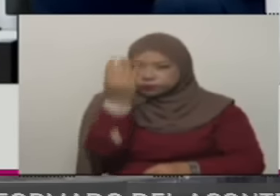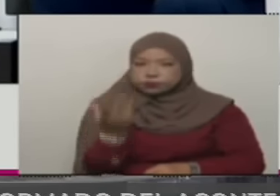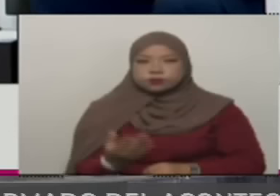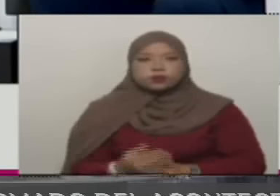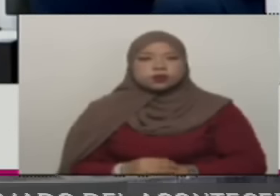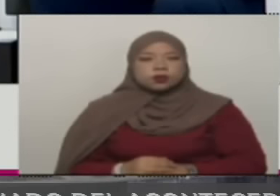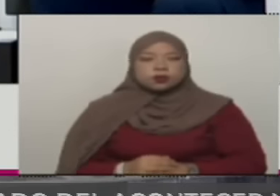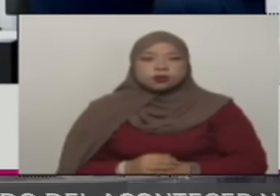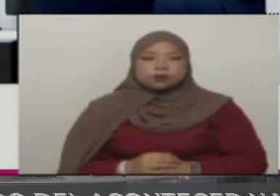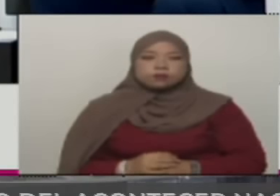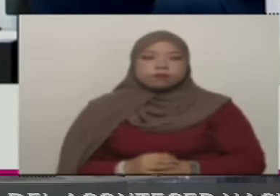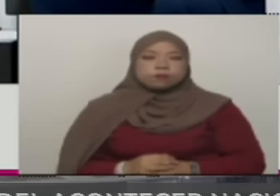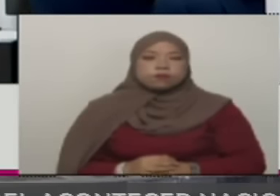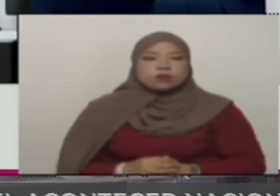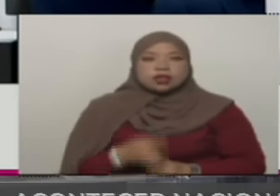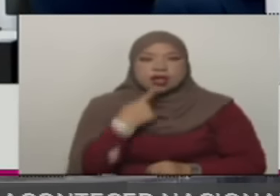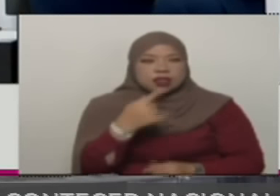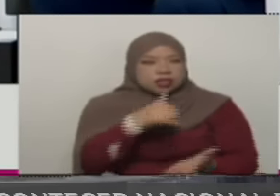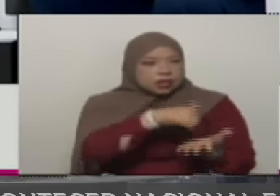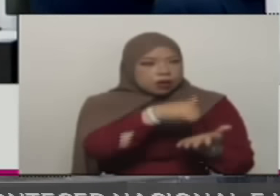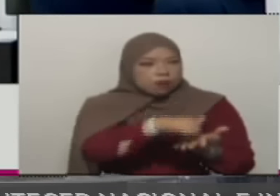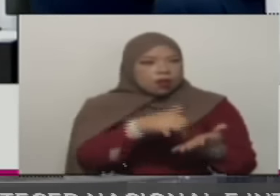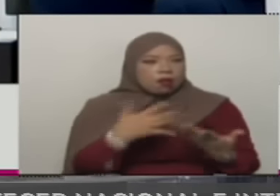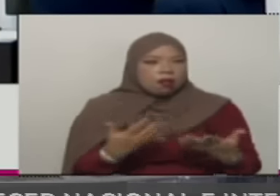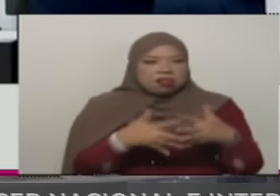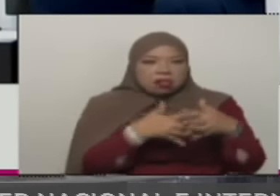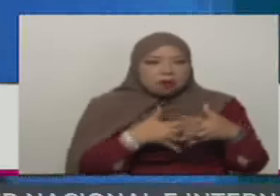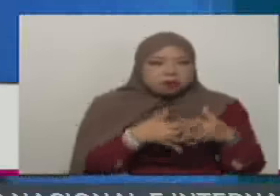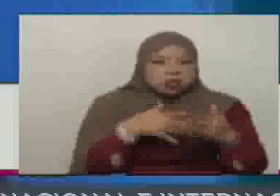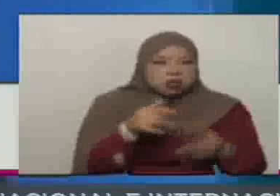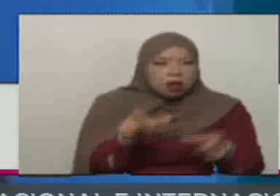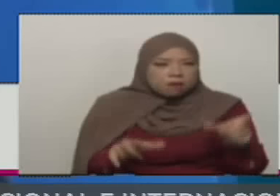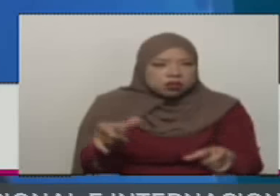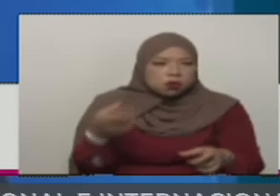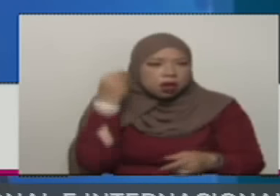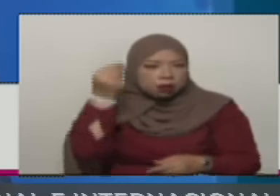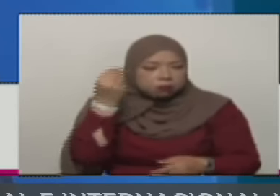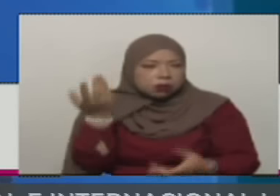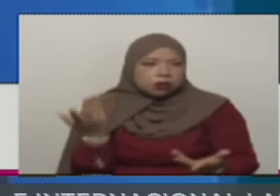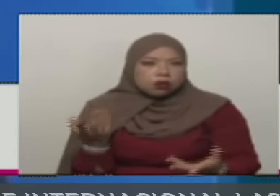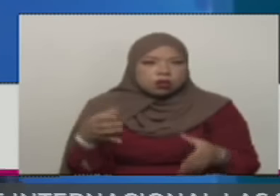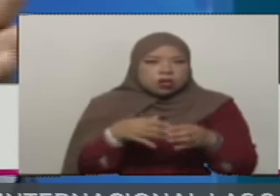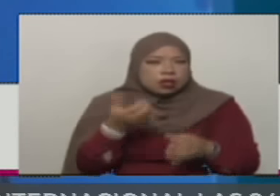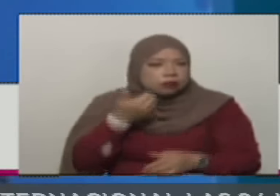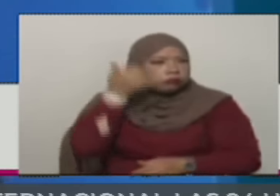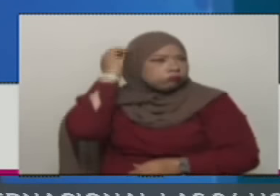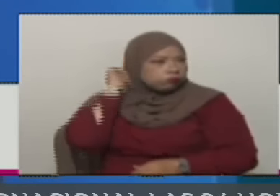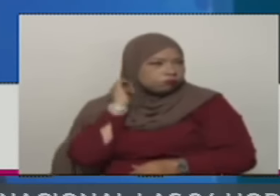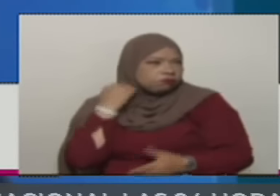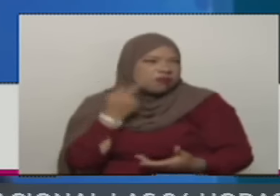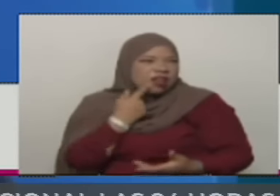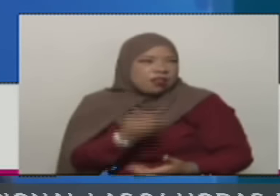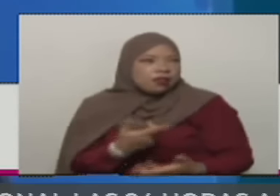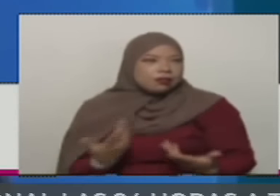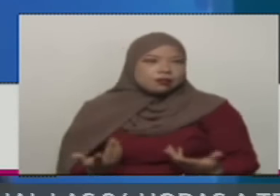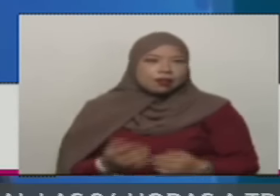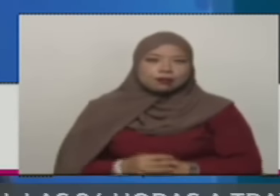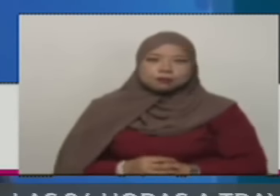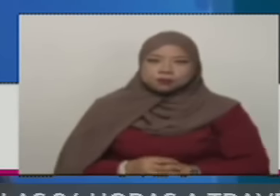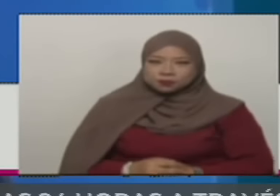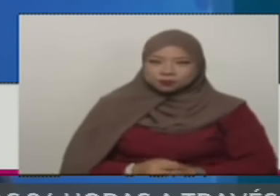¿Qué ha pasado? ¿Qué dicen en Miami? ¿Qué dicen por aquí? ¿Qué dice la Sayona? ¿Qué piensan ustedes? Bueno,